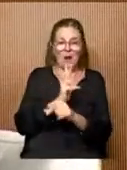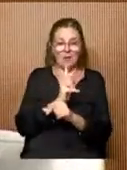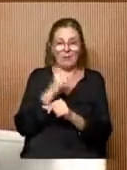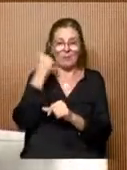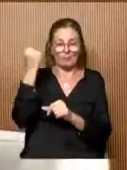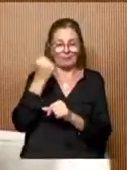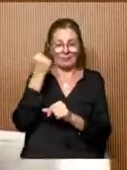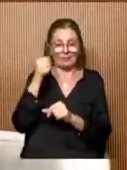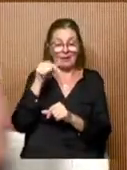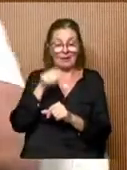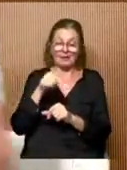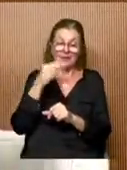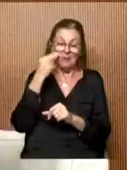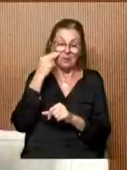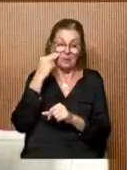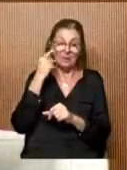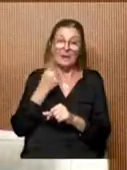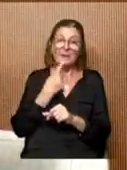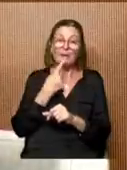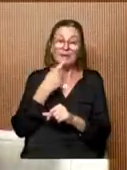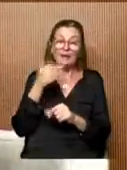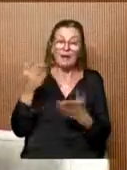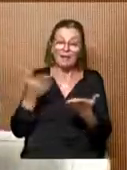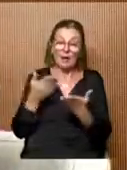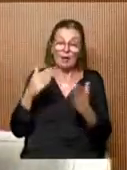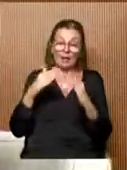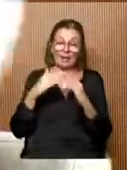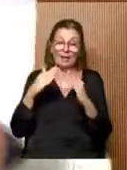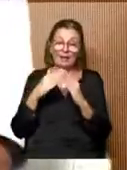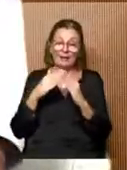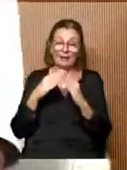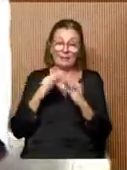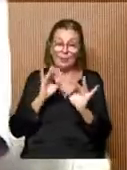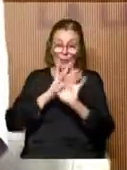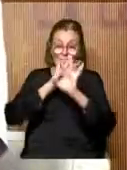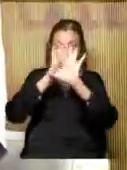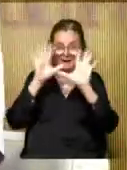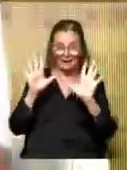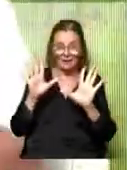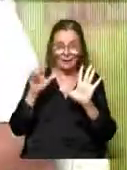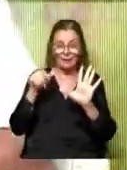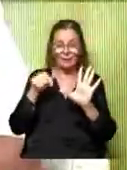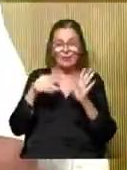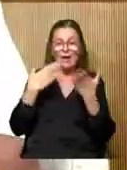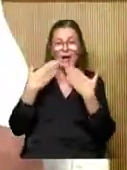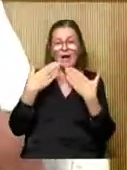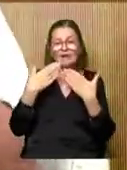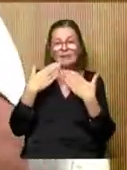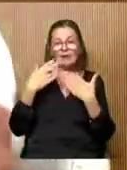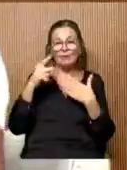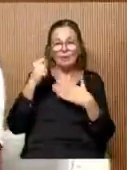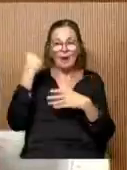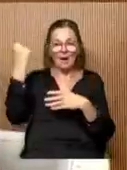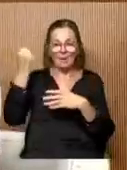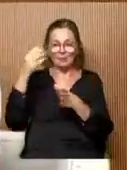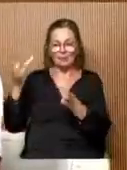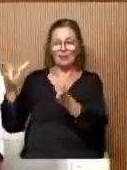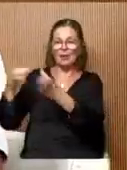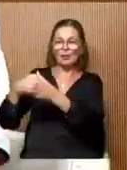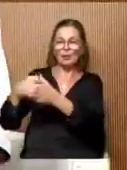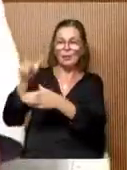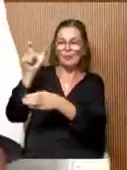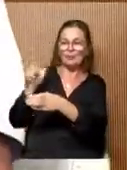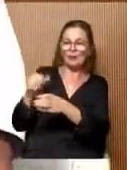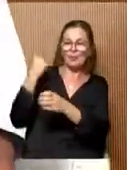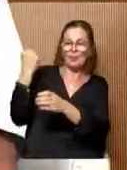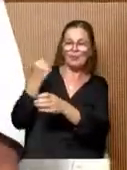aquí, en esta política actual de vivienda, ha quedado claro que cuando se habla de los Maya Oro, en este caso,